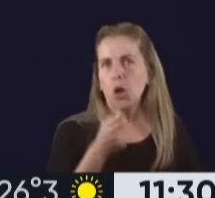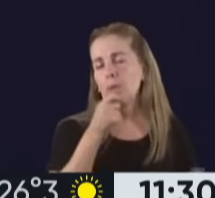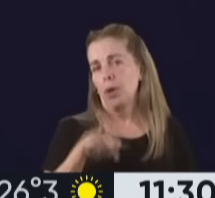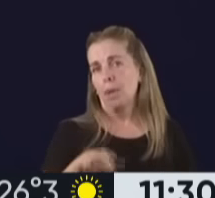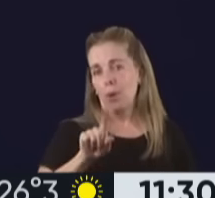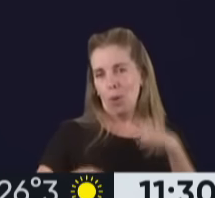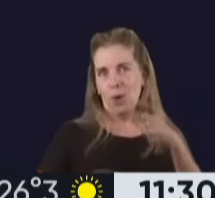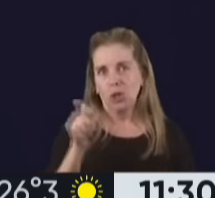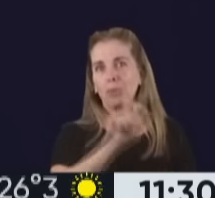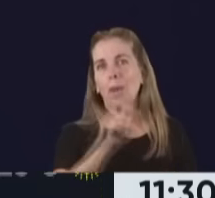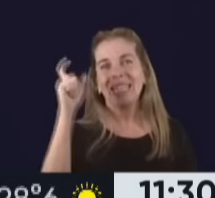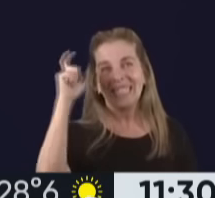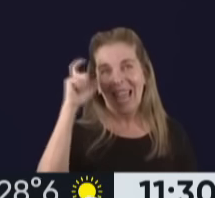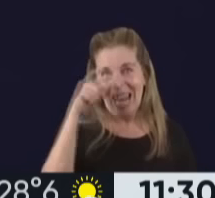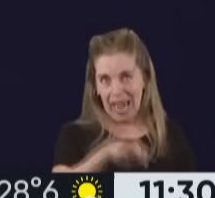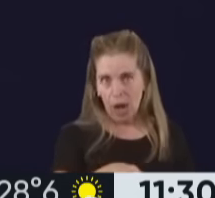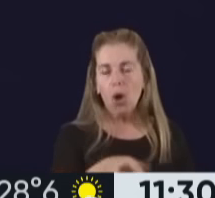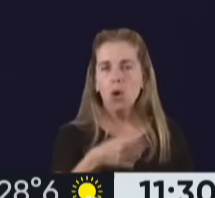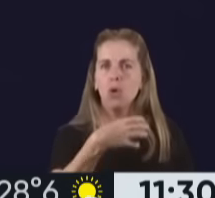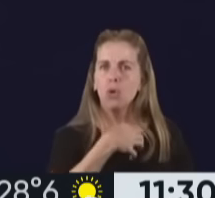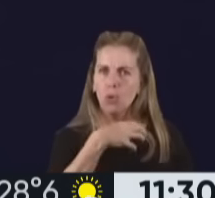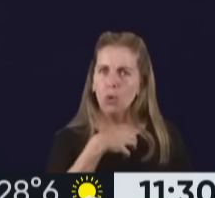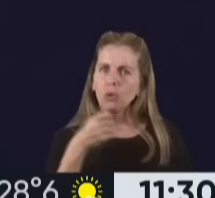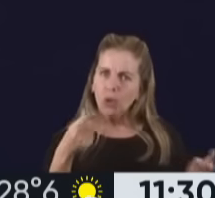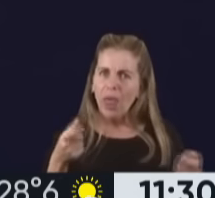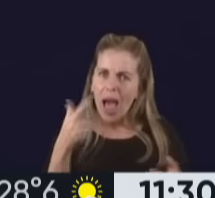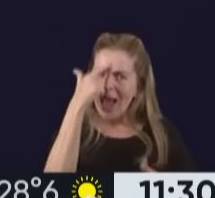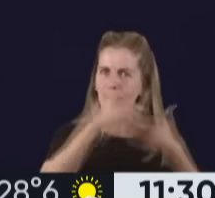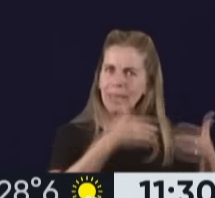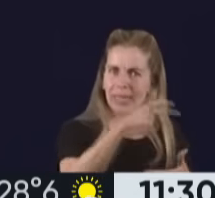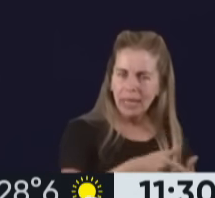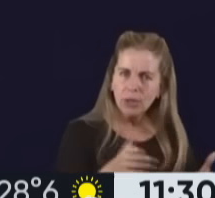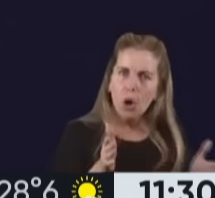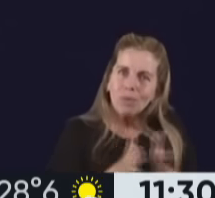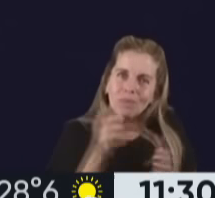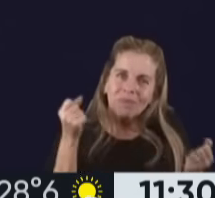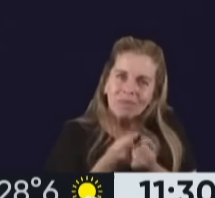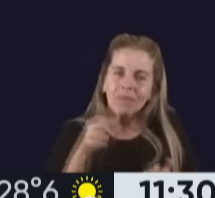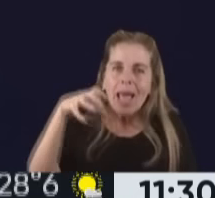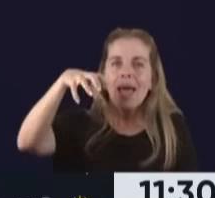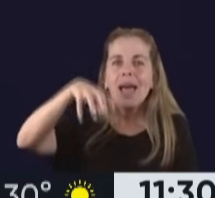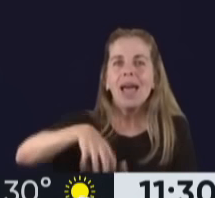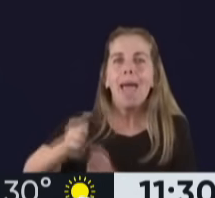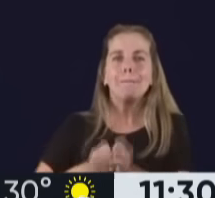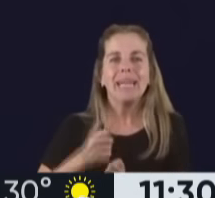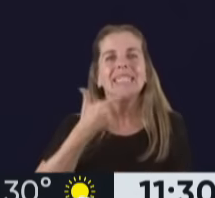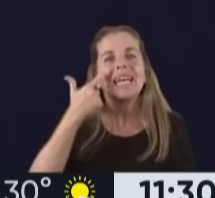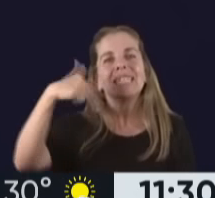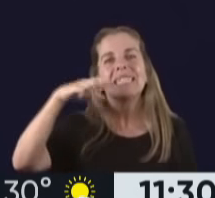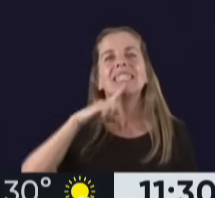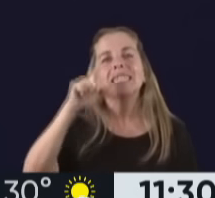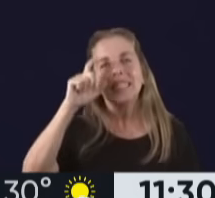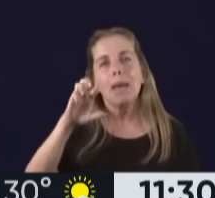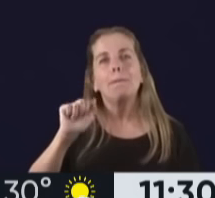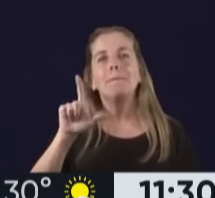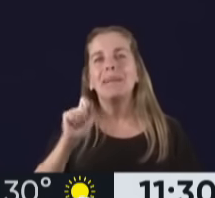van a dictar cursos en conjunto con la empresa Sinteplast, que